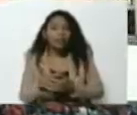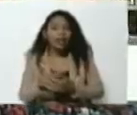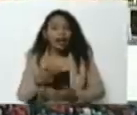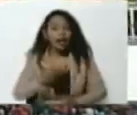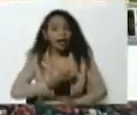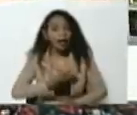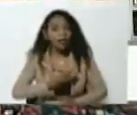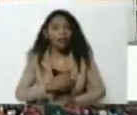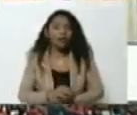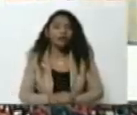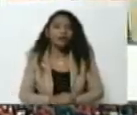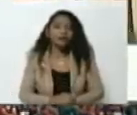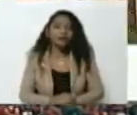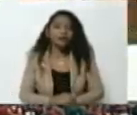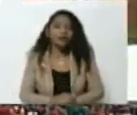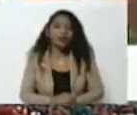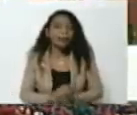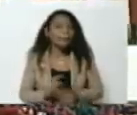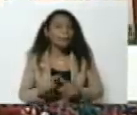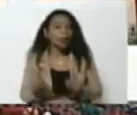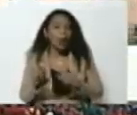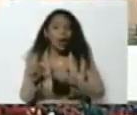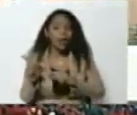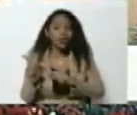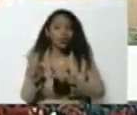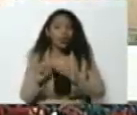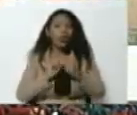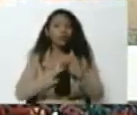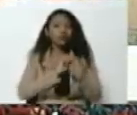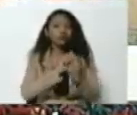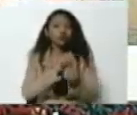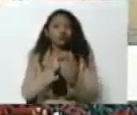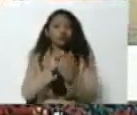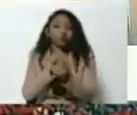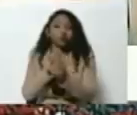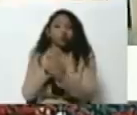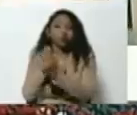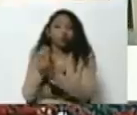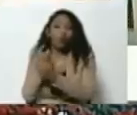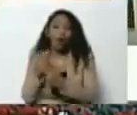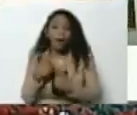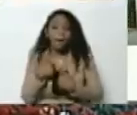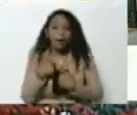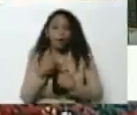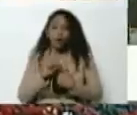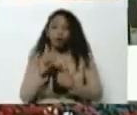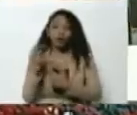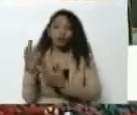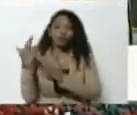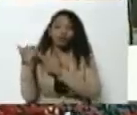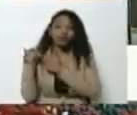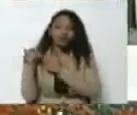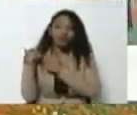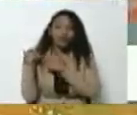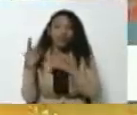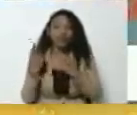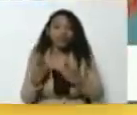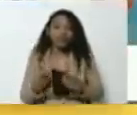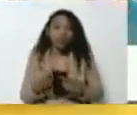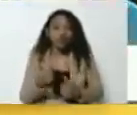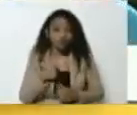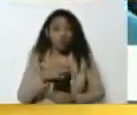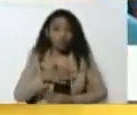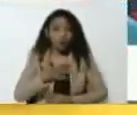alcalde. Pero eso está en debate. No me corresponderá a mí decidir, yo